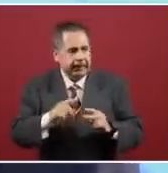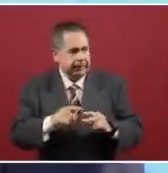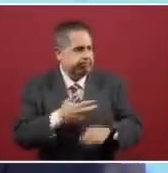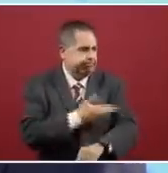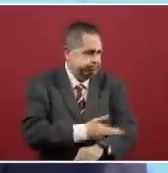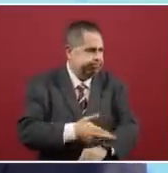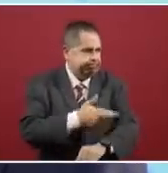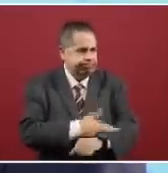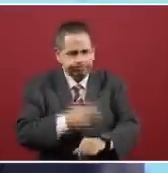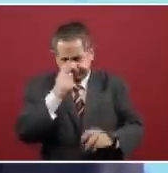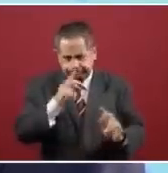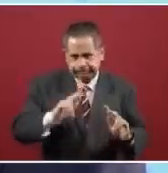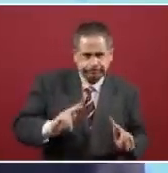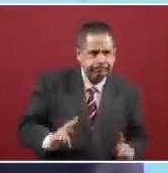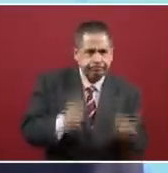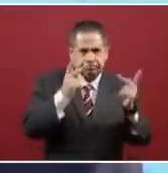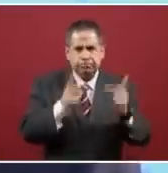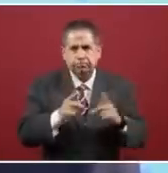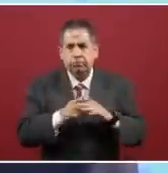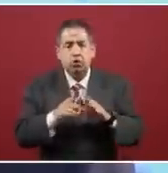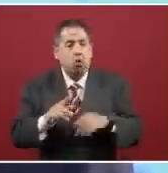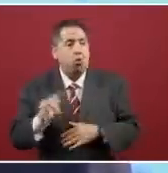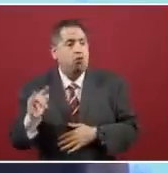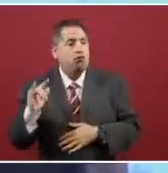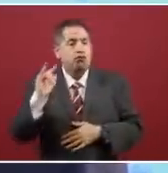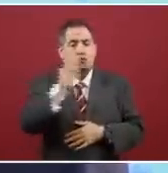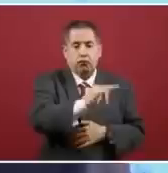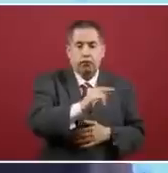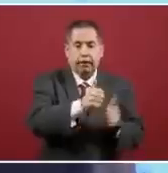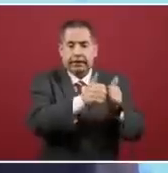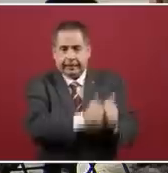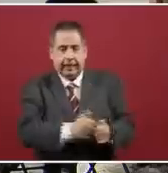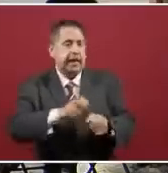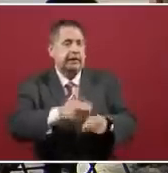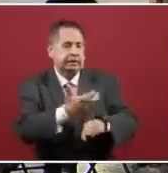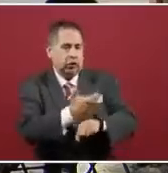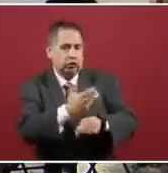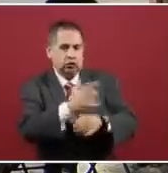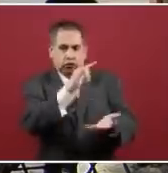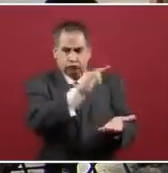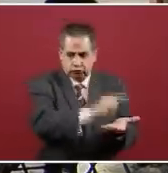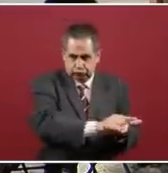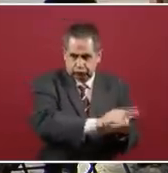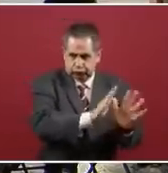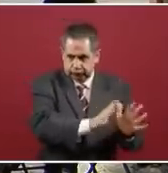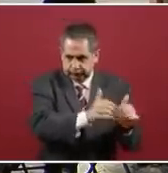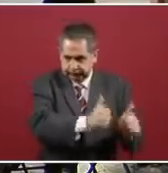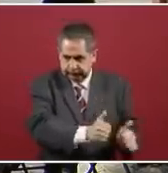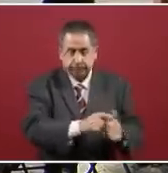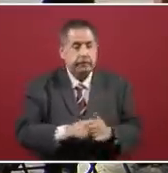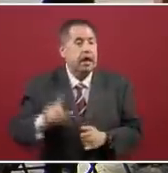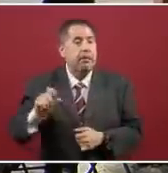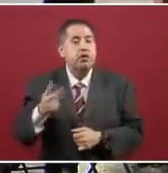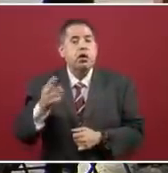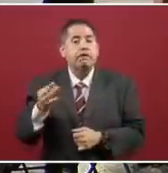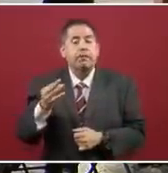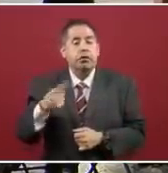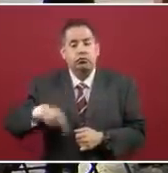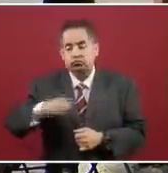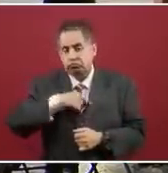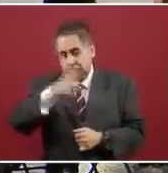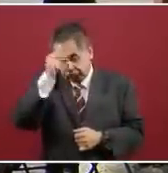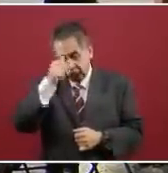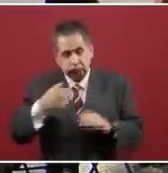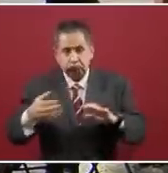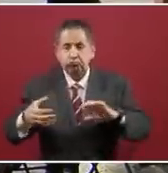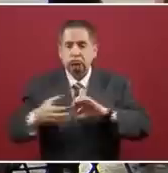venta y se logró la partida del avión hacia los Estados Unidos. El 22 de febrero del presente año firmamos el acuerdo de